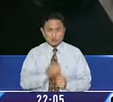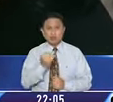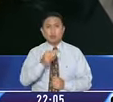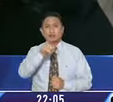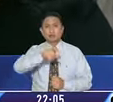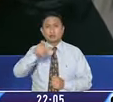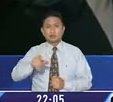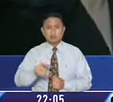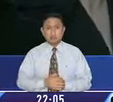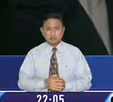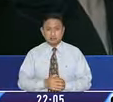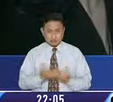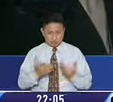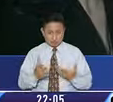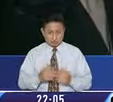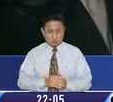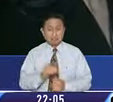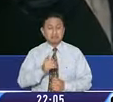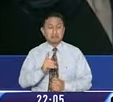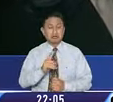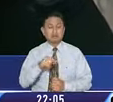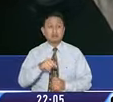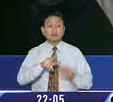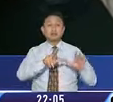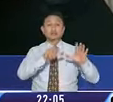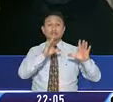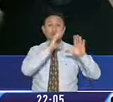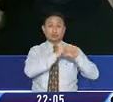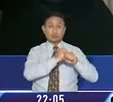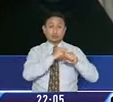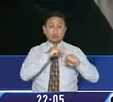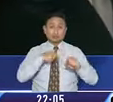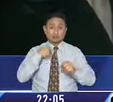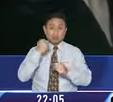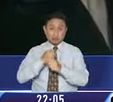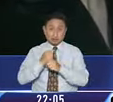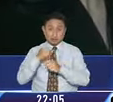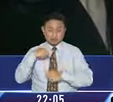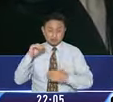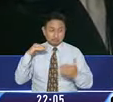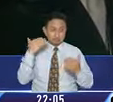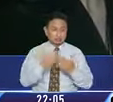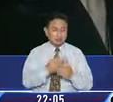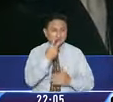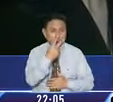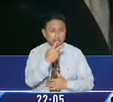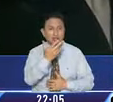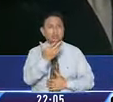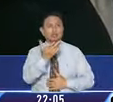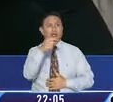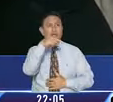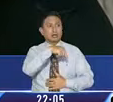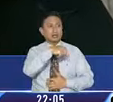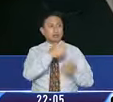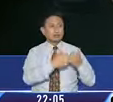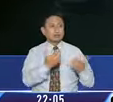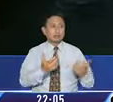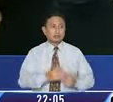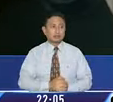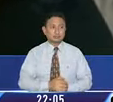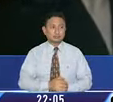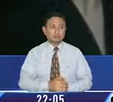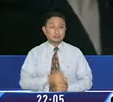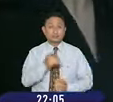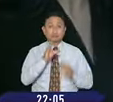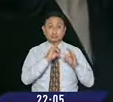aquí esperando todavía? No, no, porque yo me enteré a las 8 de la noche y llegué del trabajo a la casa y vio la atención. Ahí me informa que aquí ha habido este problema. ¿Aquí hay un familiar